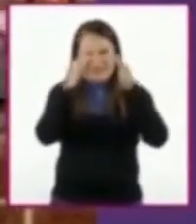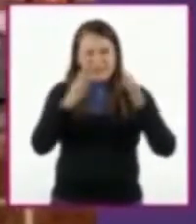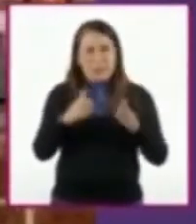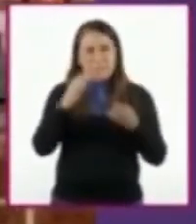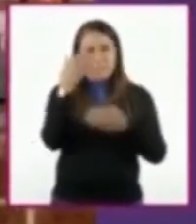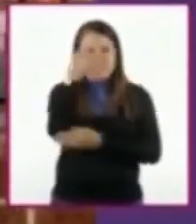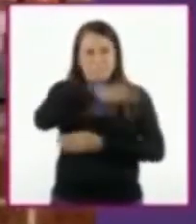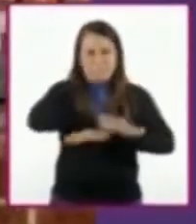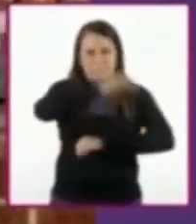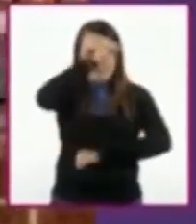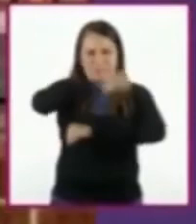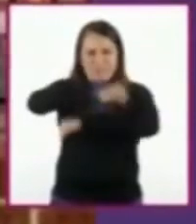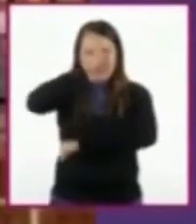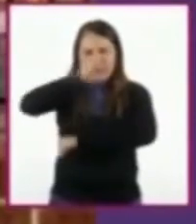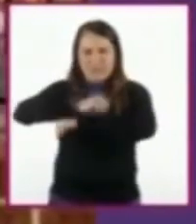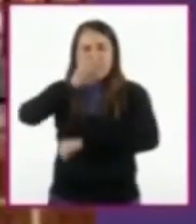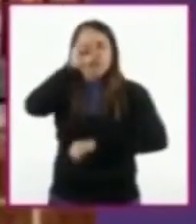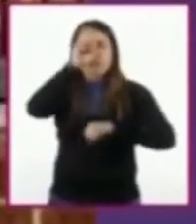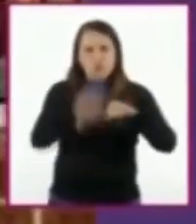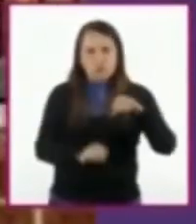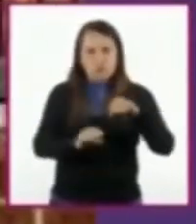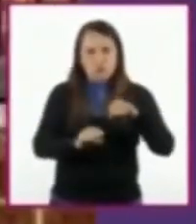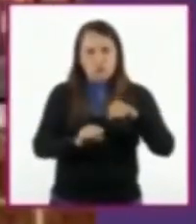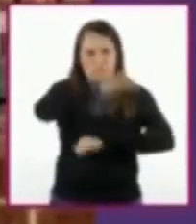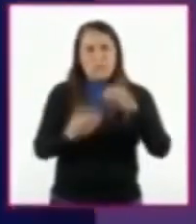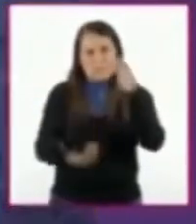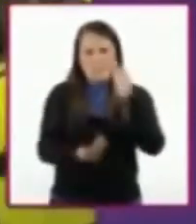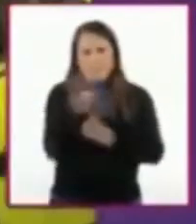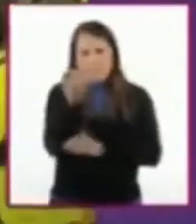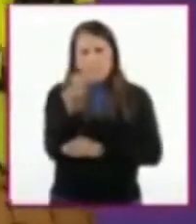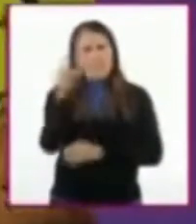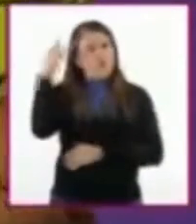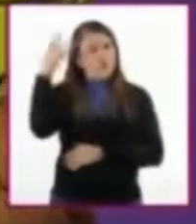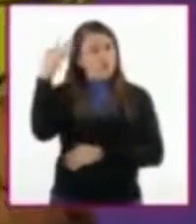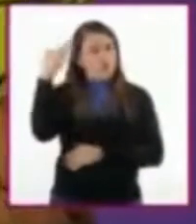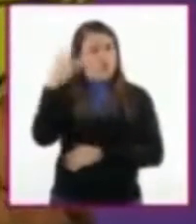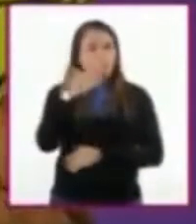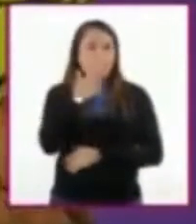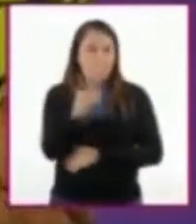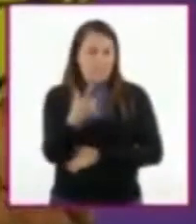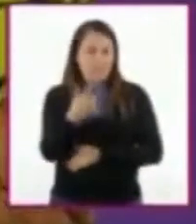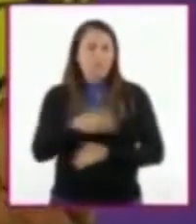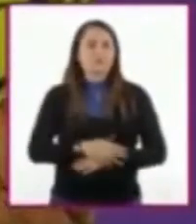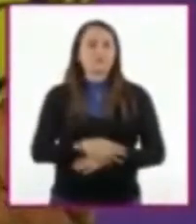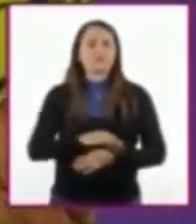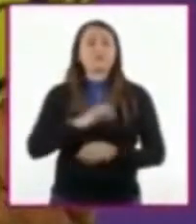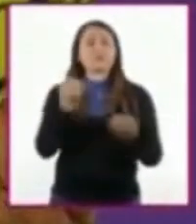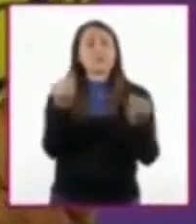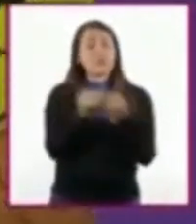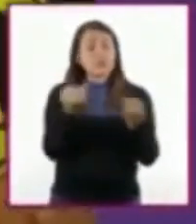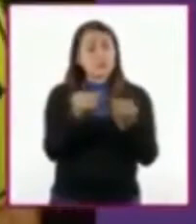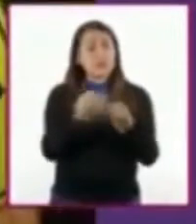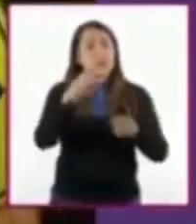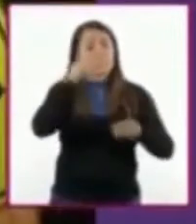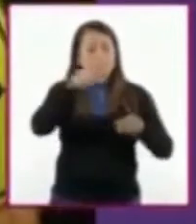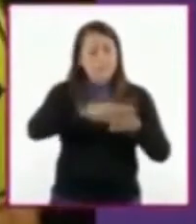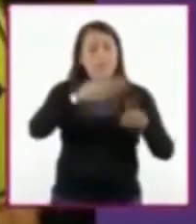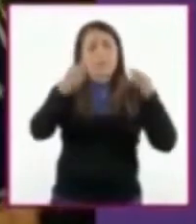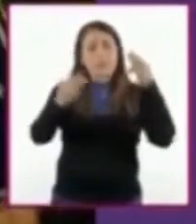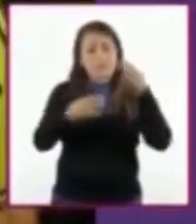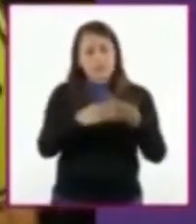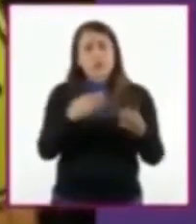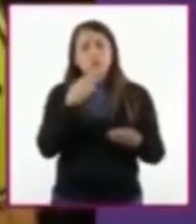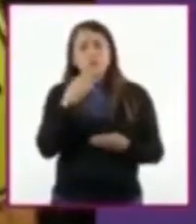ventanas hacia el sur para aprovechar las horas de sol. También procurar construirla con materiales